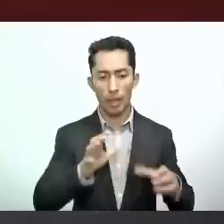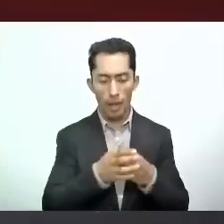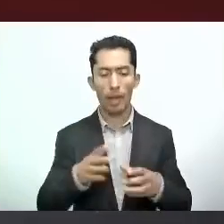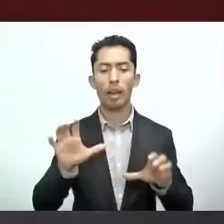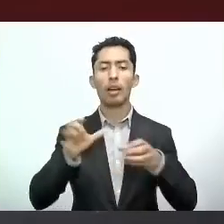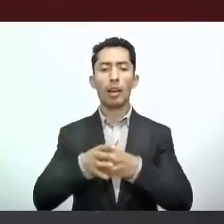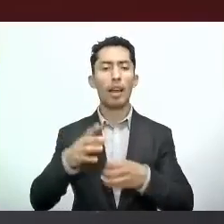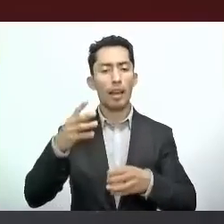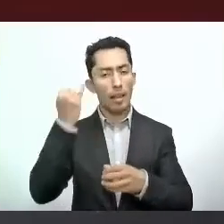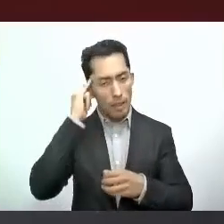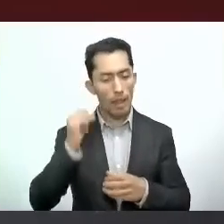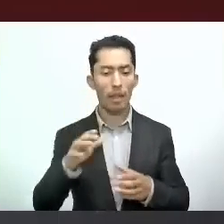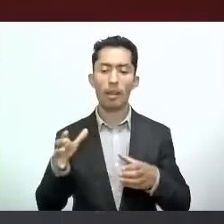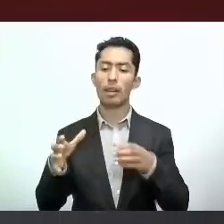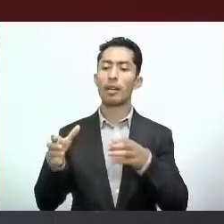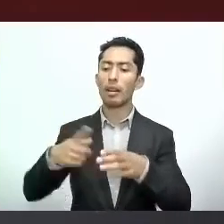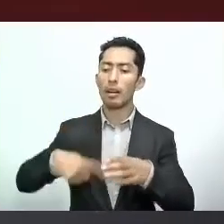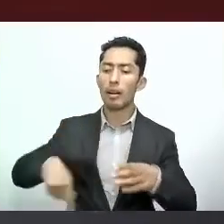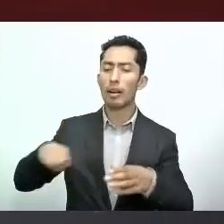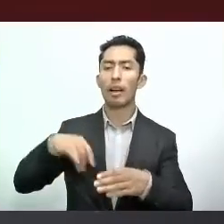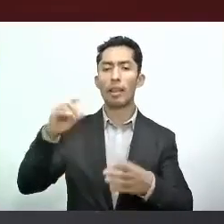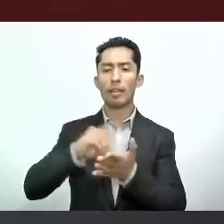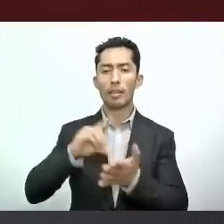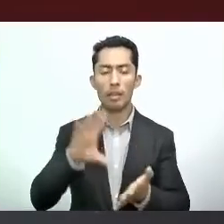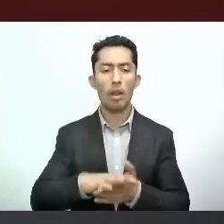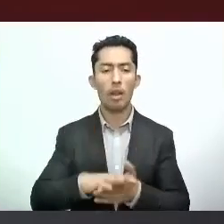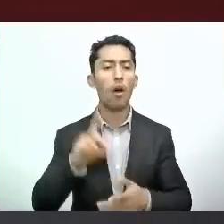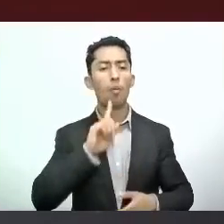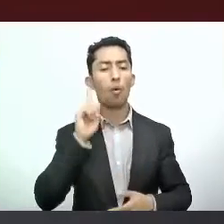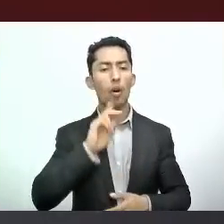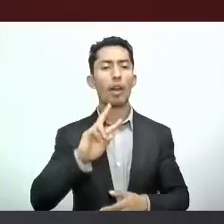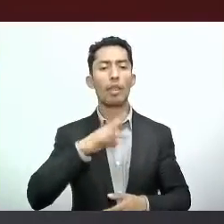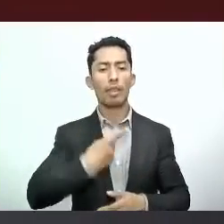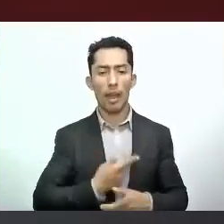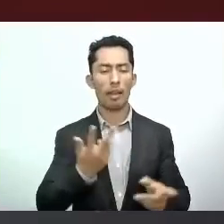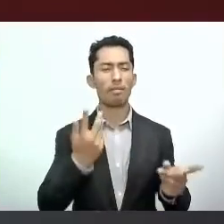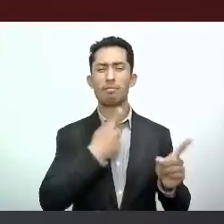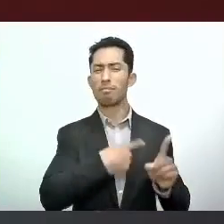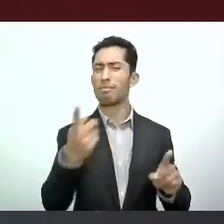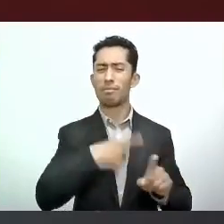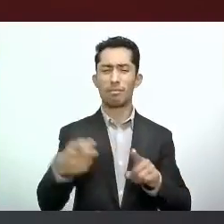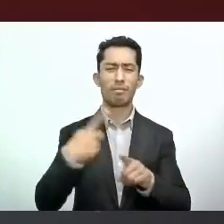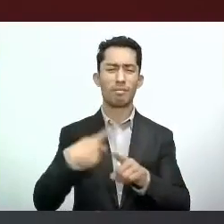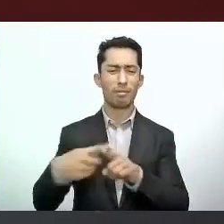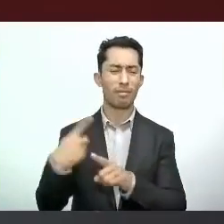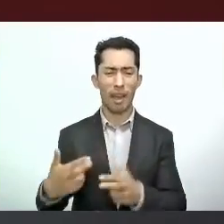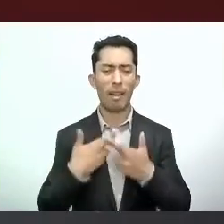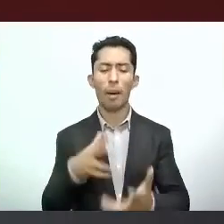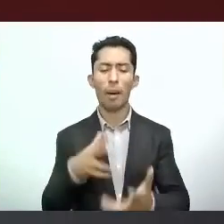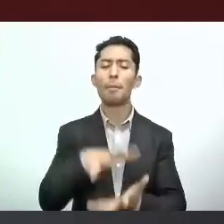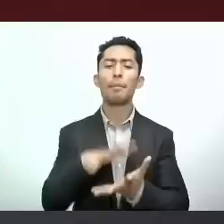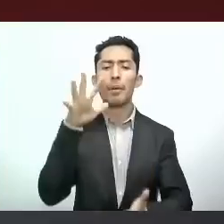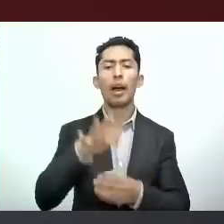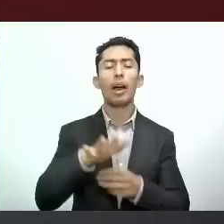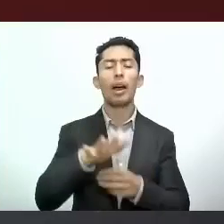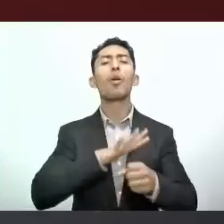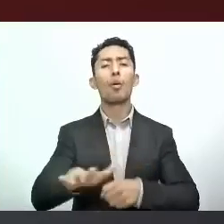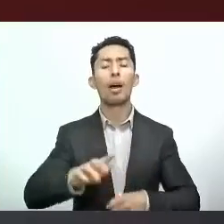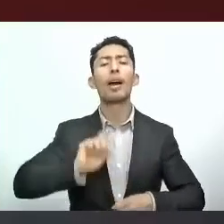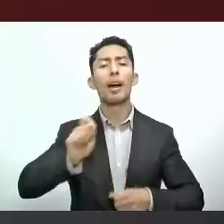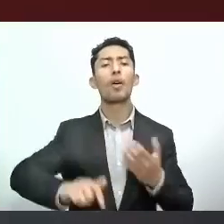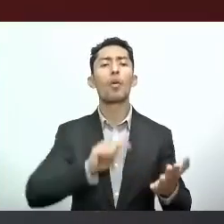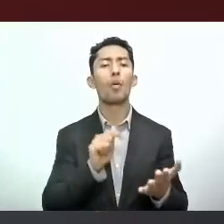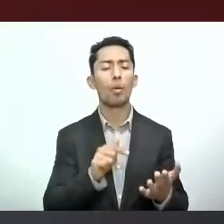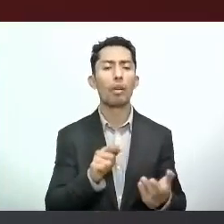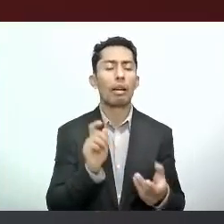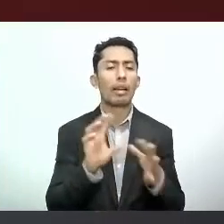de discapacidad, mujeres trans. Hay tanta diversidad que ¿quién es la mayoría y desde qué lugar estamos hablando cuando